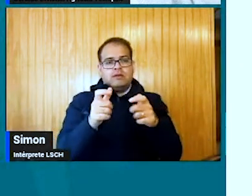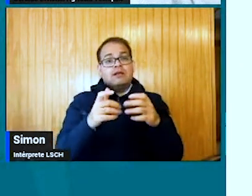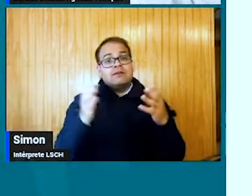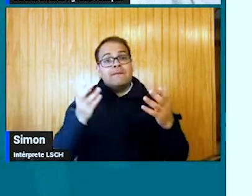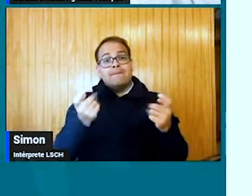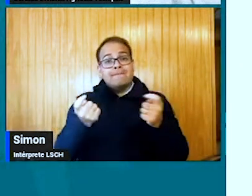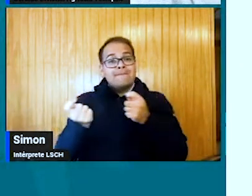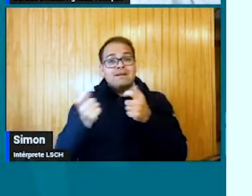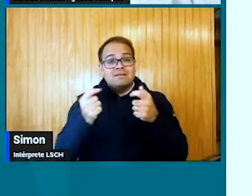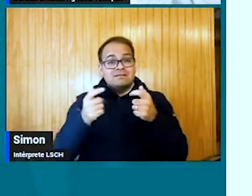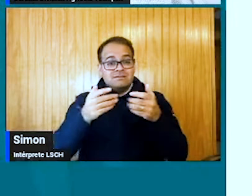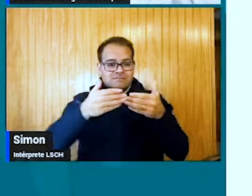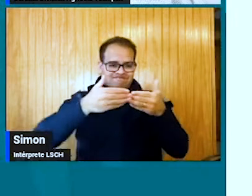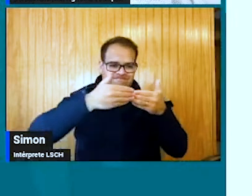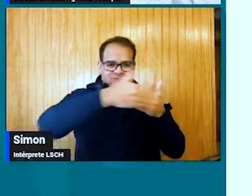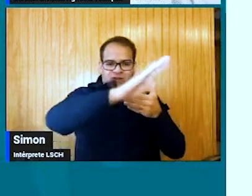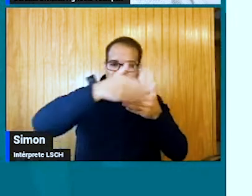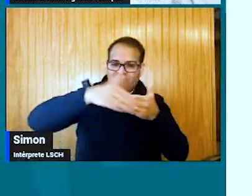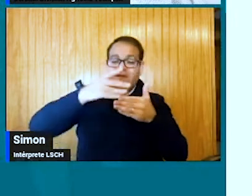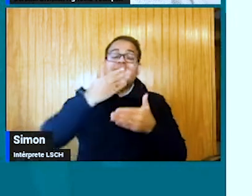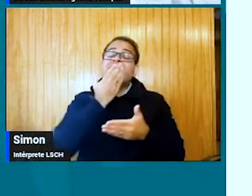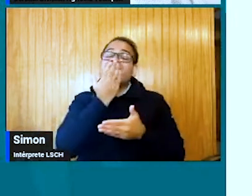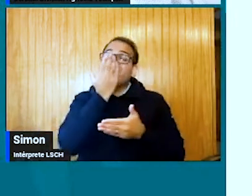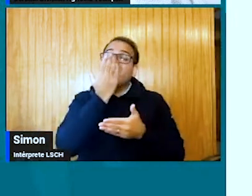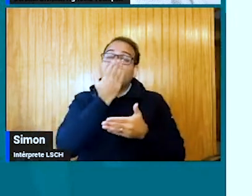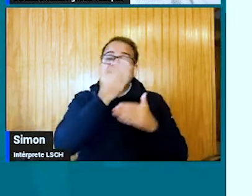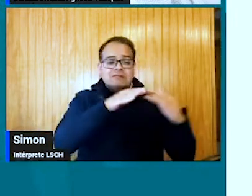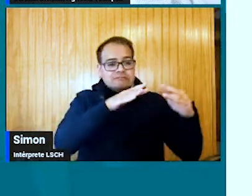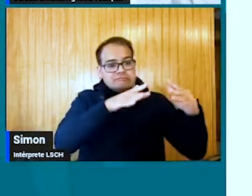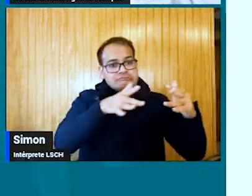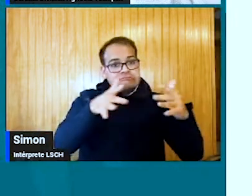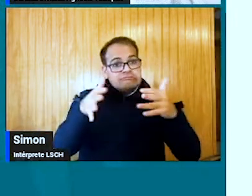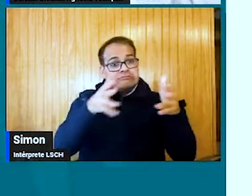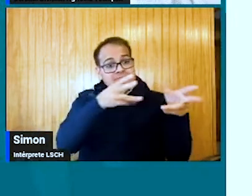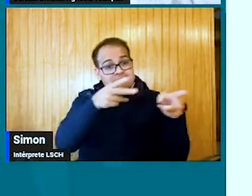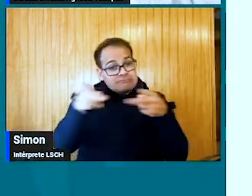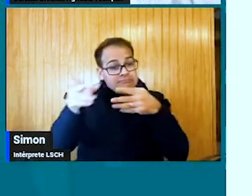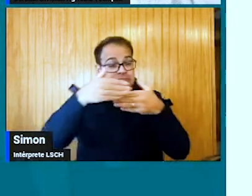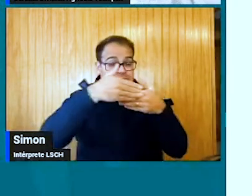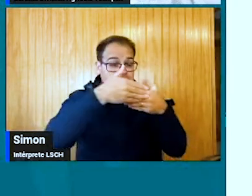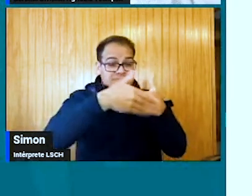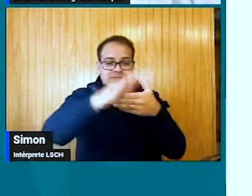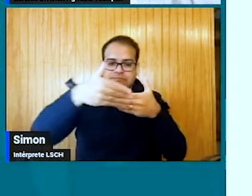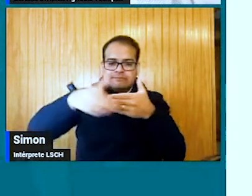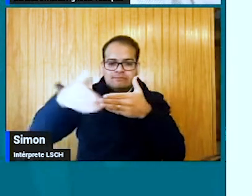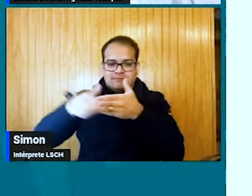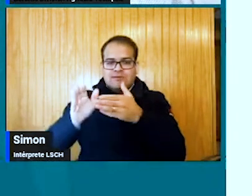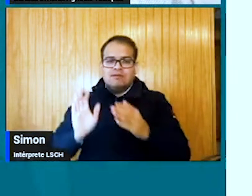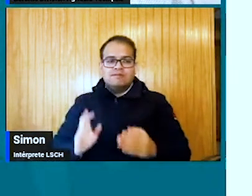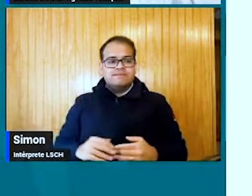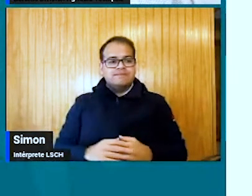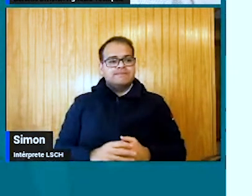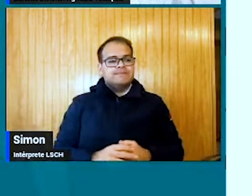helada rápidamente o tenerla menos tiempo en nuestro huerto.